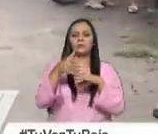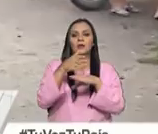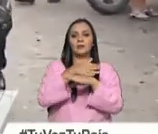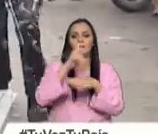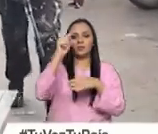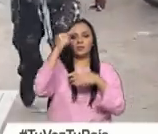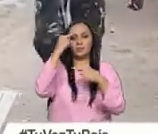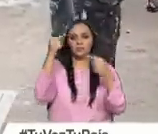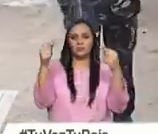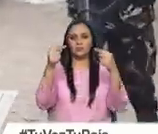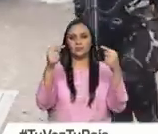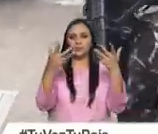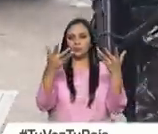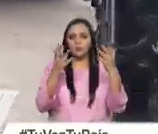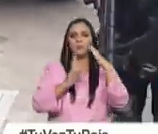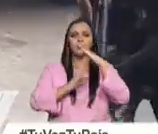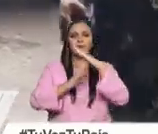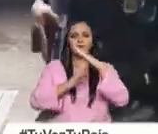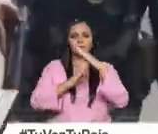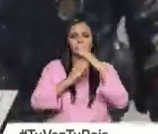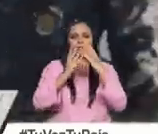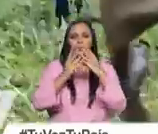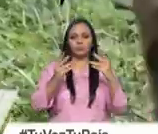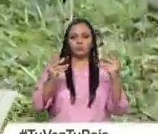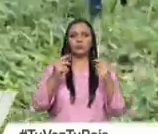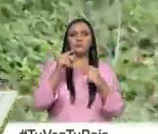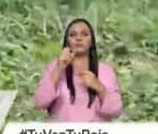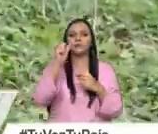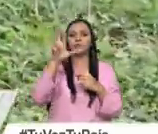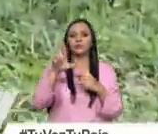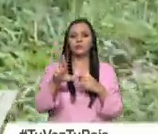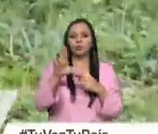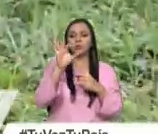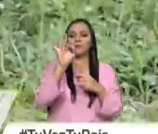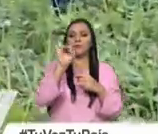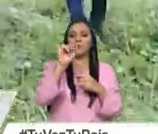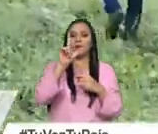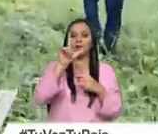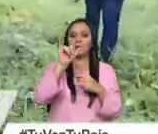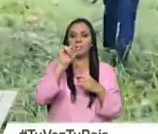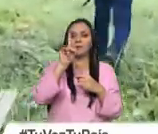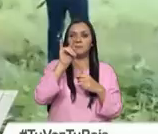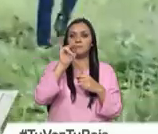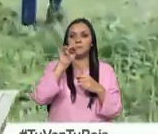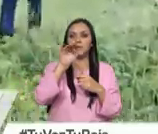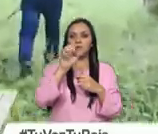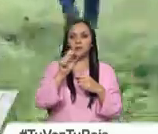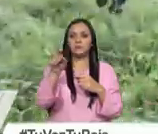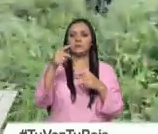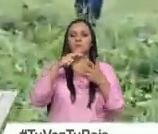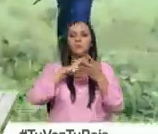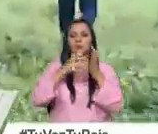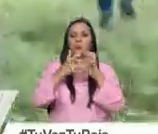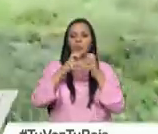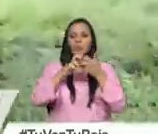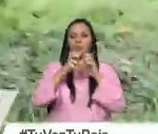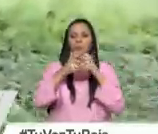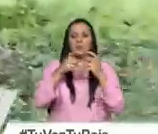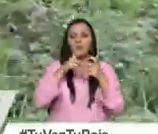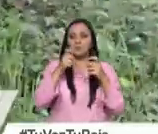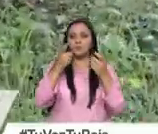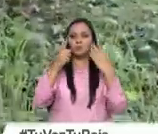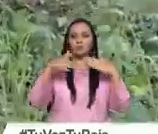gobierno negocia la paz. El sur de Filipinas sufre desde hace décadas las acciones armadas de separatistas musulmanes y bandas